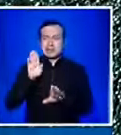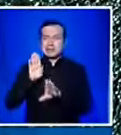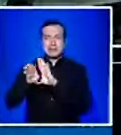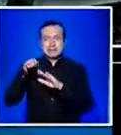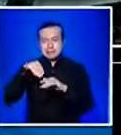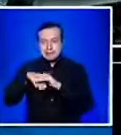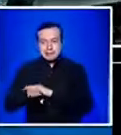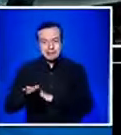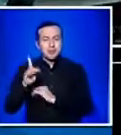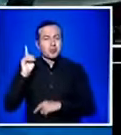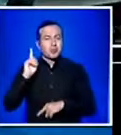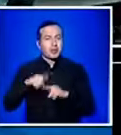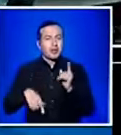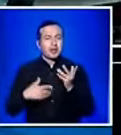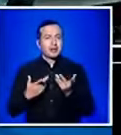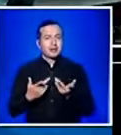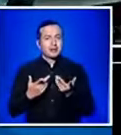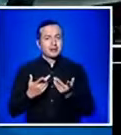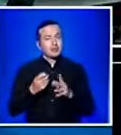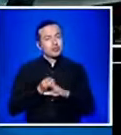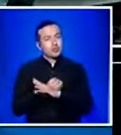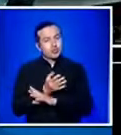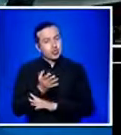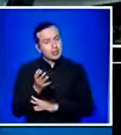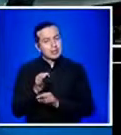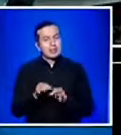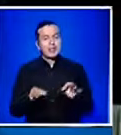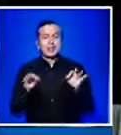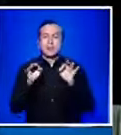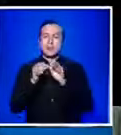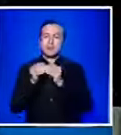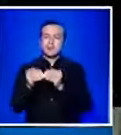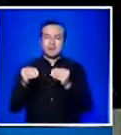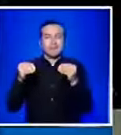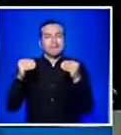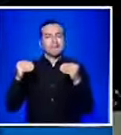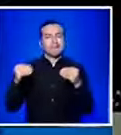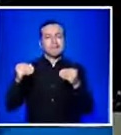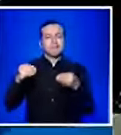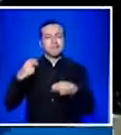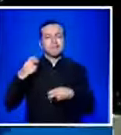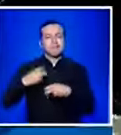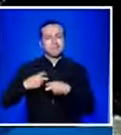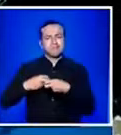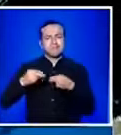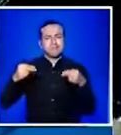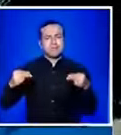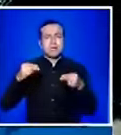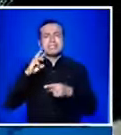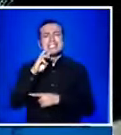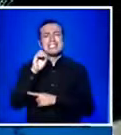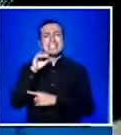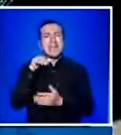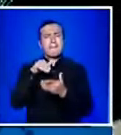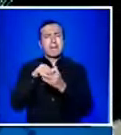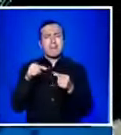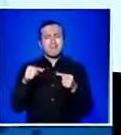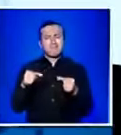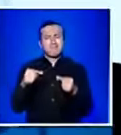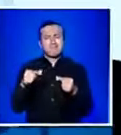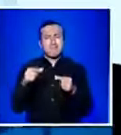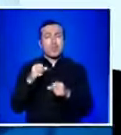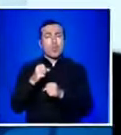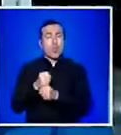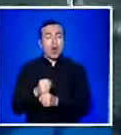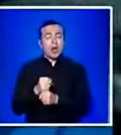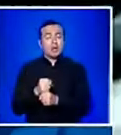del vehículo. Entonces, por eso le recomendamos usar lámina de seguridad. En este caso es la de 60.000 micras, la más resistente.